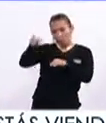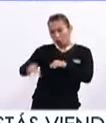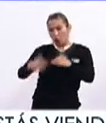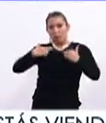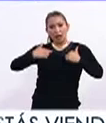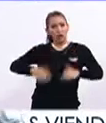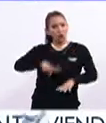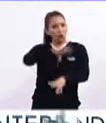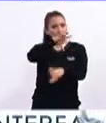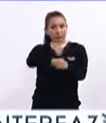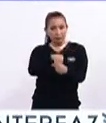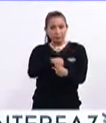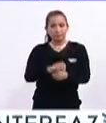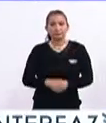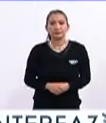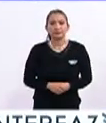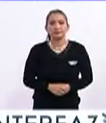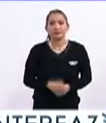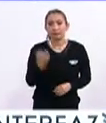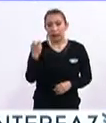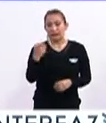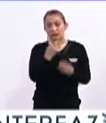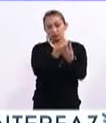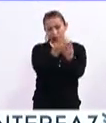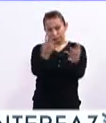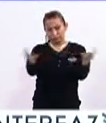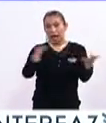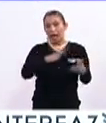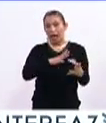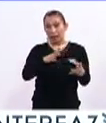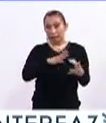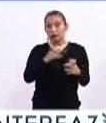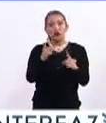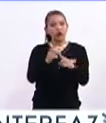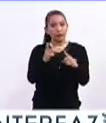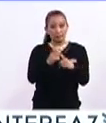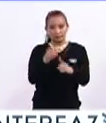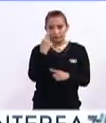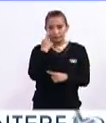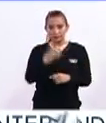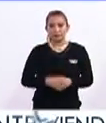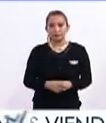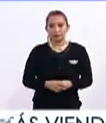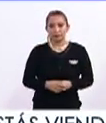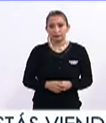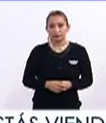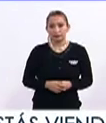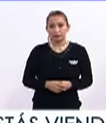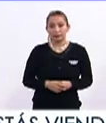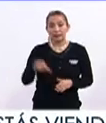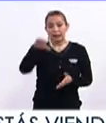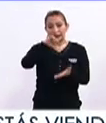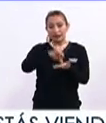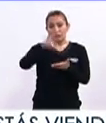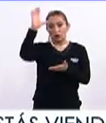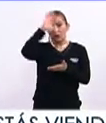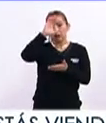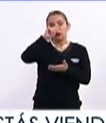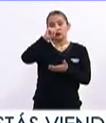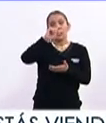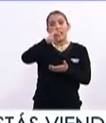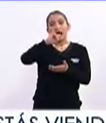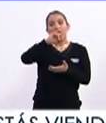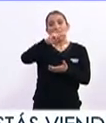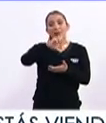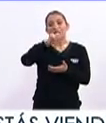humano integral. Por supuesto. Claro. Esa es la gama que se despliega. ¿En dónde? Bueno, tanto en el Centro Cultural Jaime Torres Bodet,